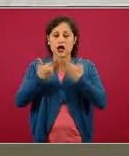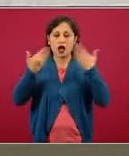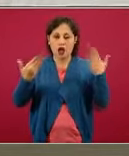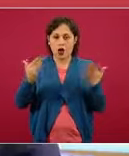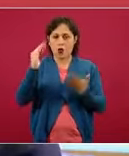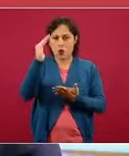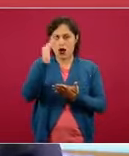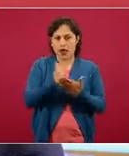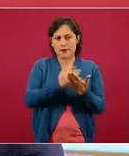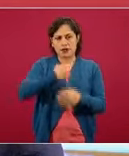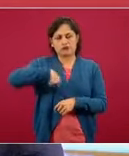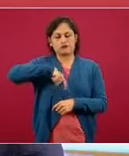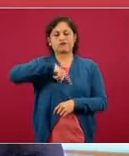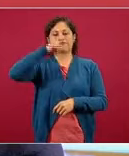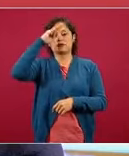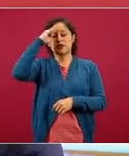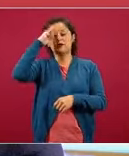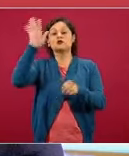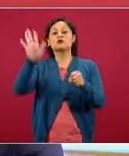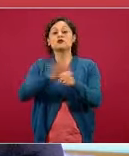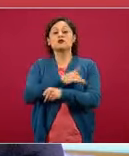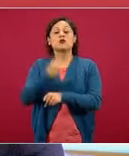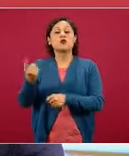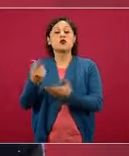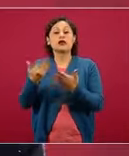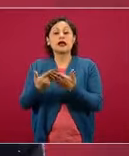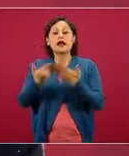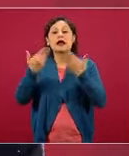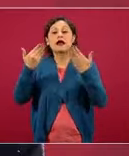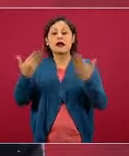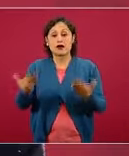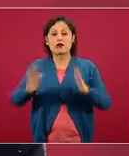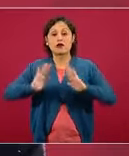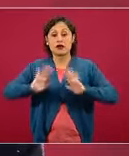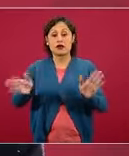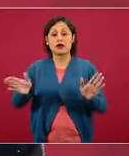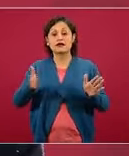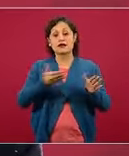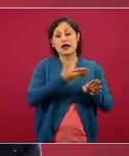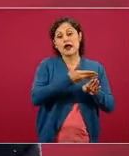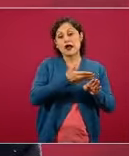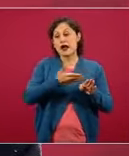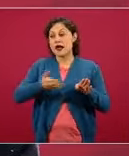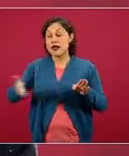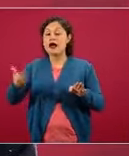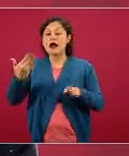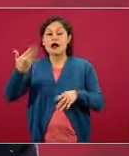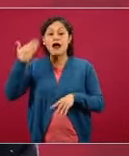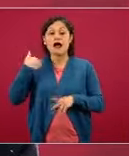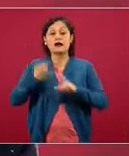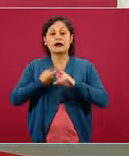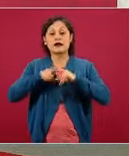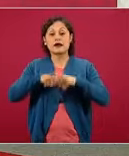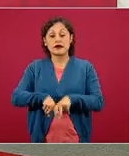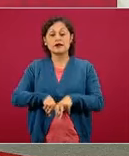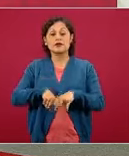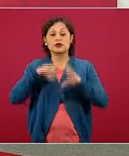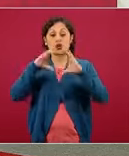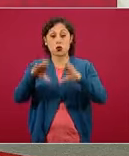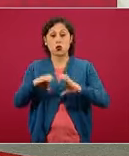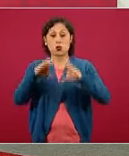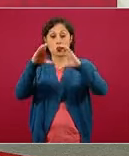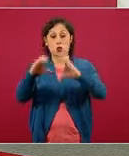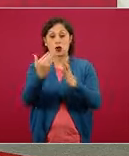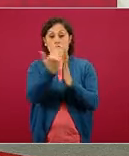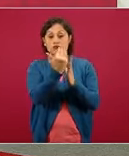afectación, precisamente porque en esta temporada invernal vamos a estar todos, sociedad y gobierno,